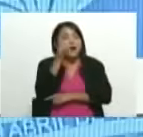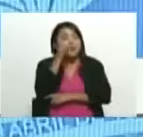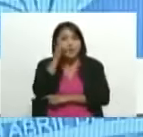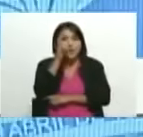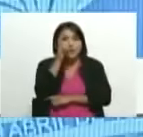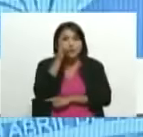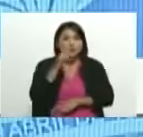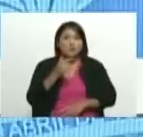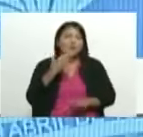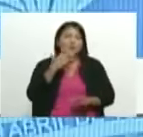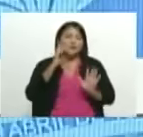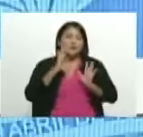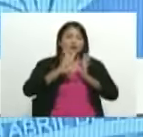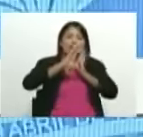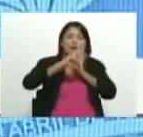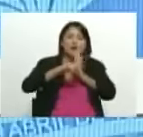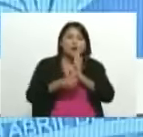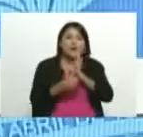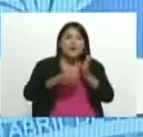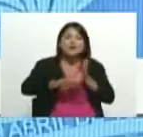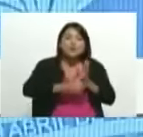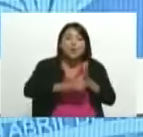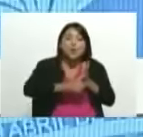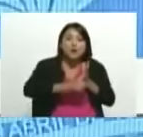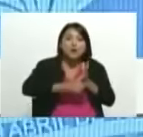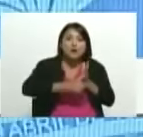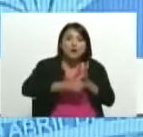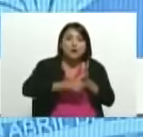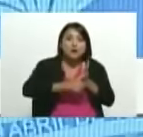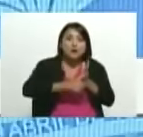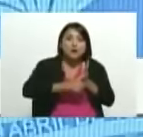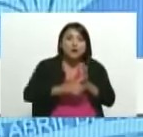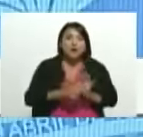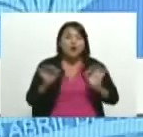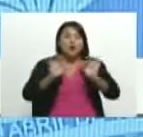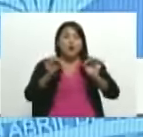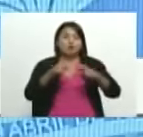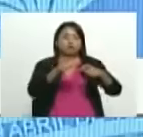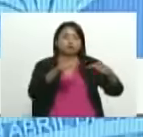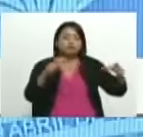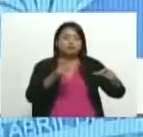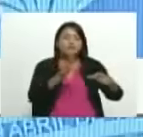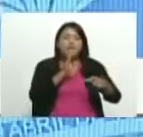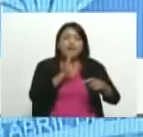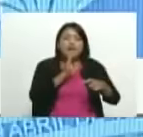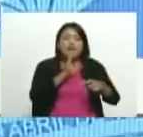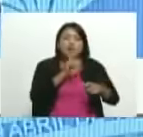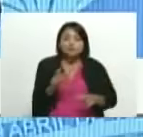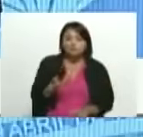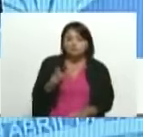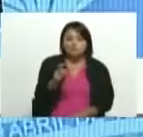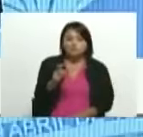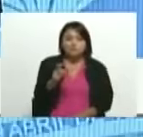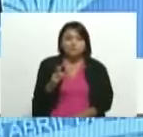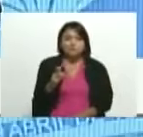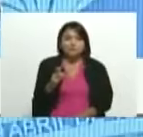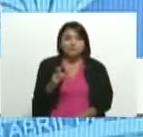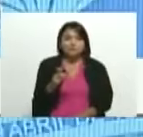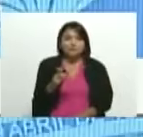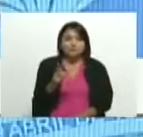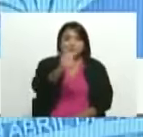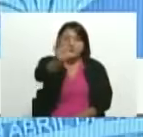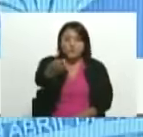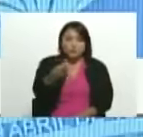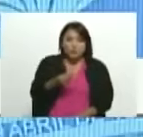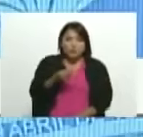roben la cédula o la tarjeta de crédito, la tarjeta de débito, y con su tarjeta de débito van y sacan plata del